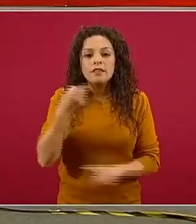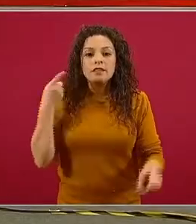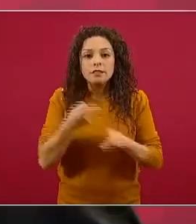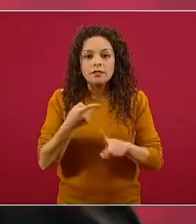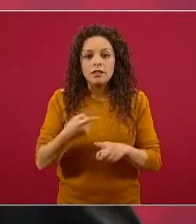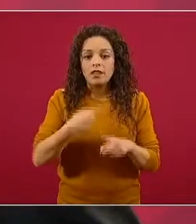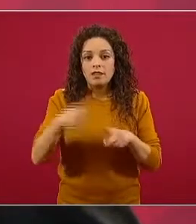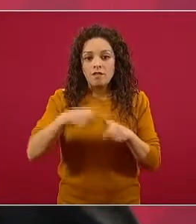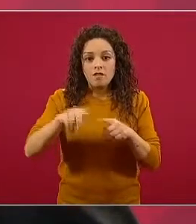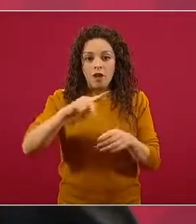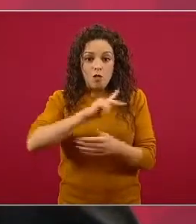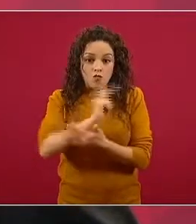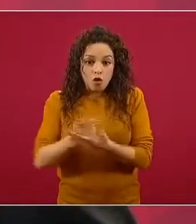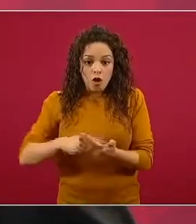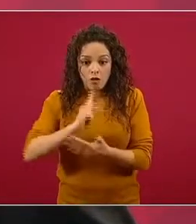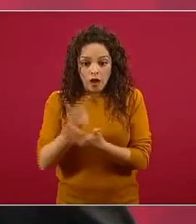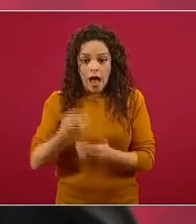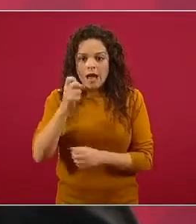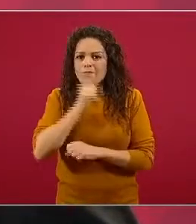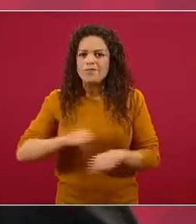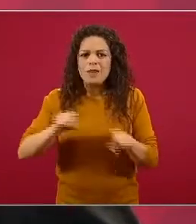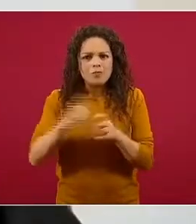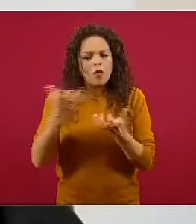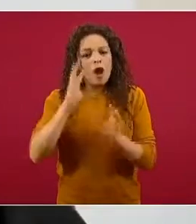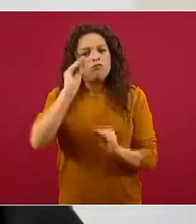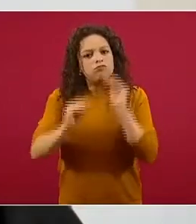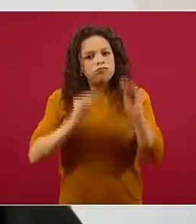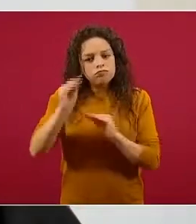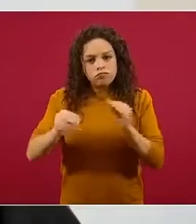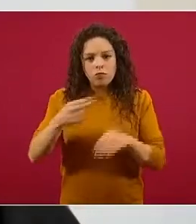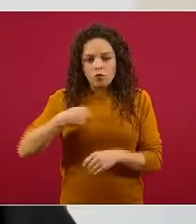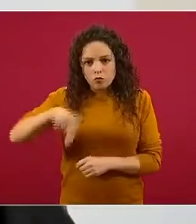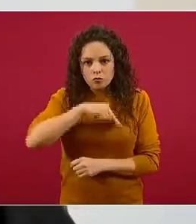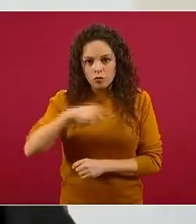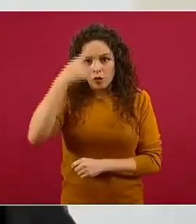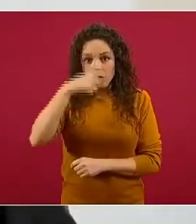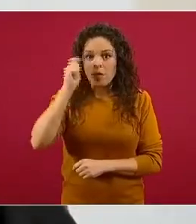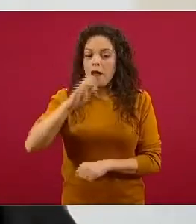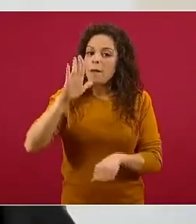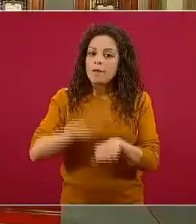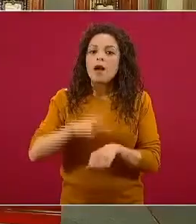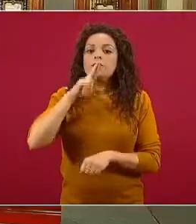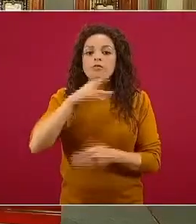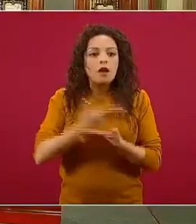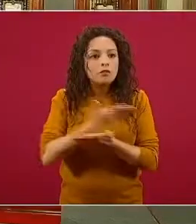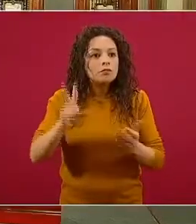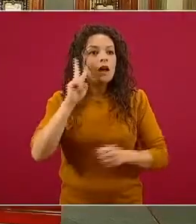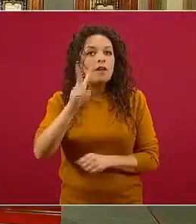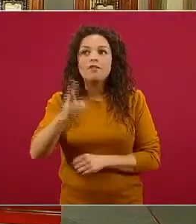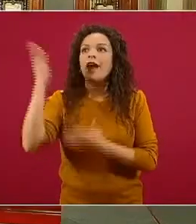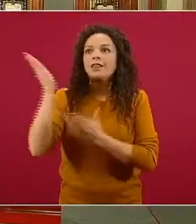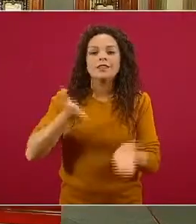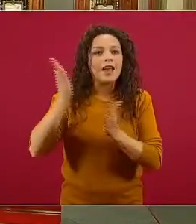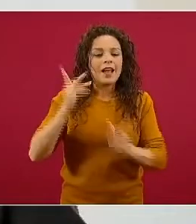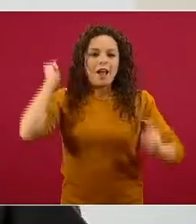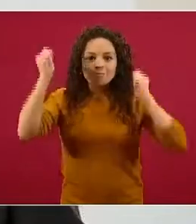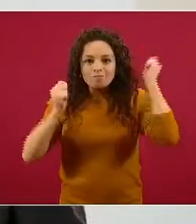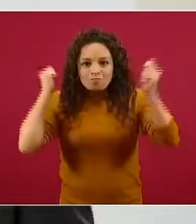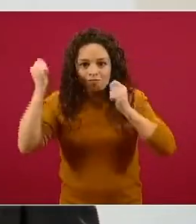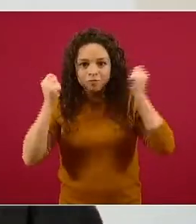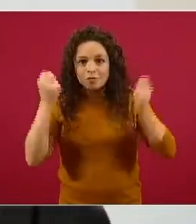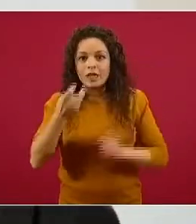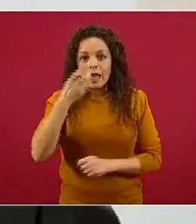programas son los mismos que estamos implementando para integrar mejor el producto y de esa forma responder más a